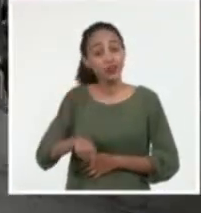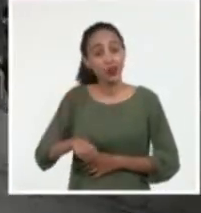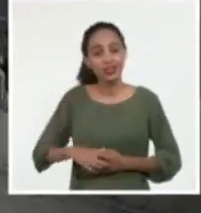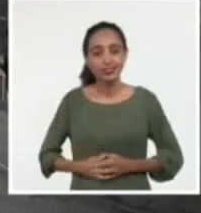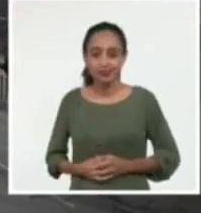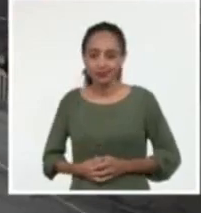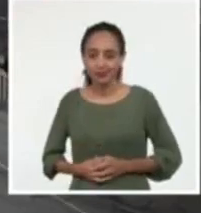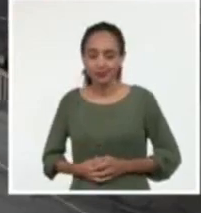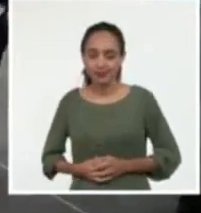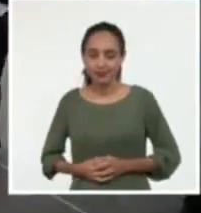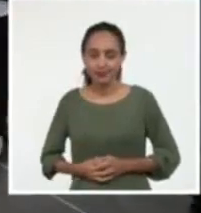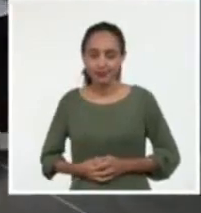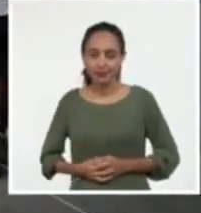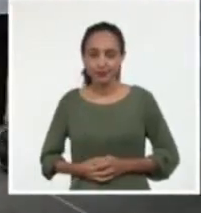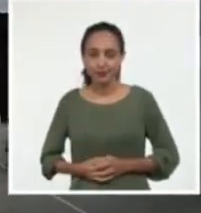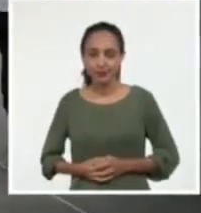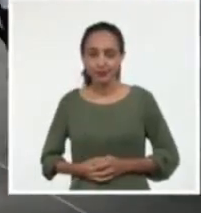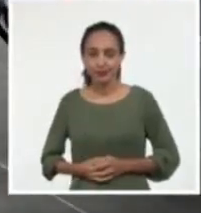actual.